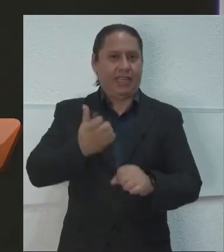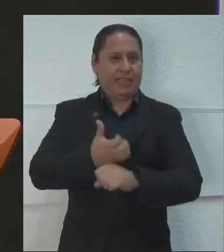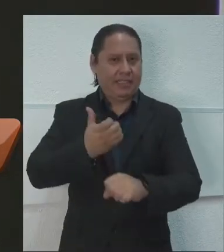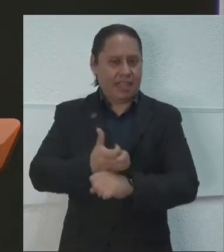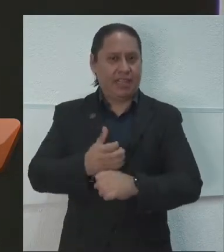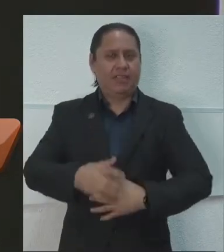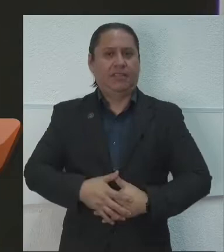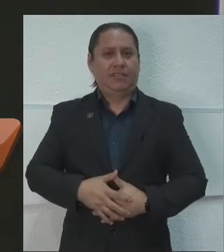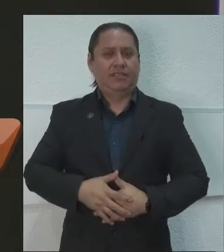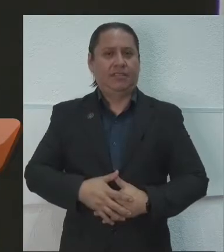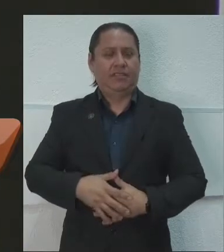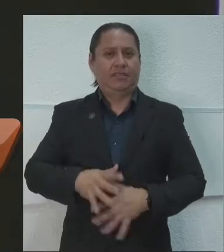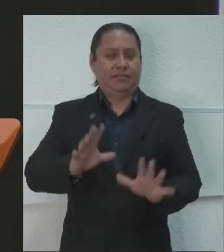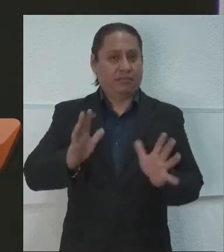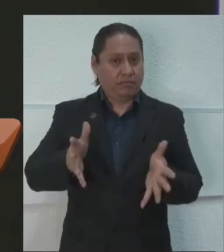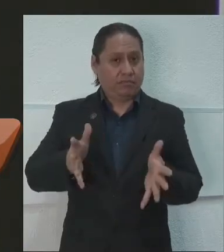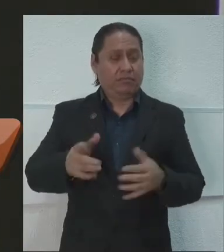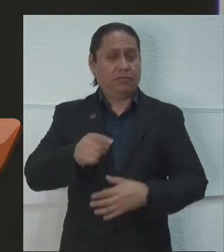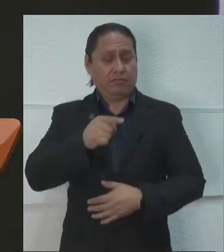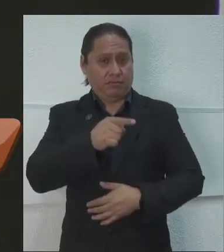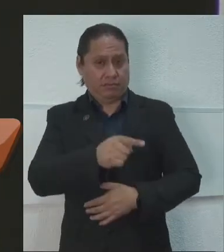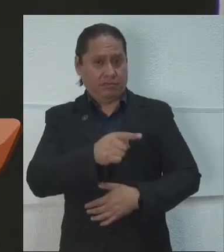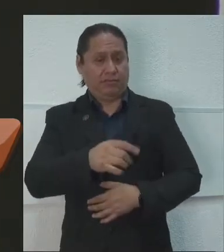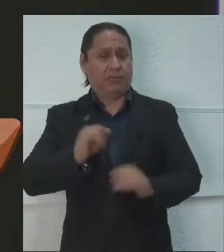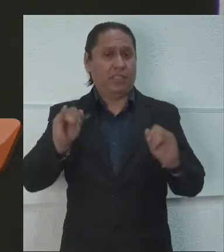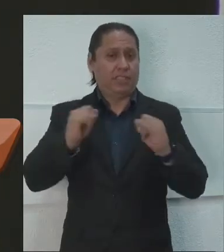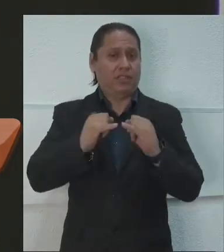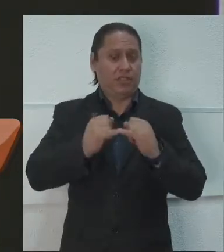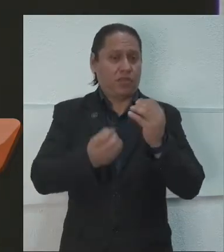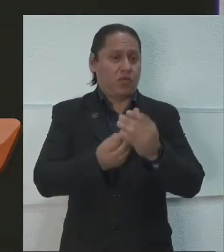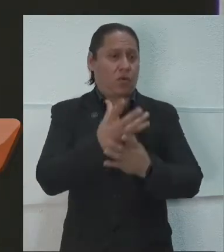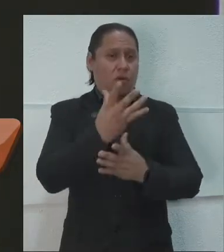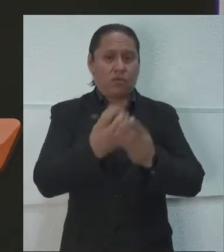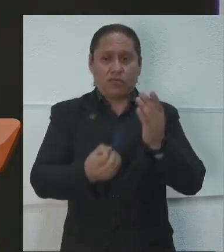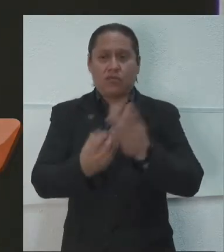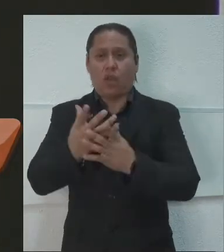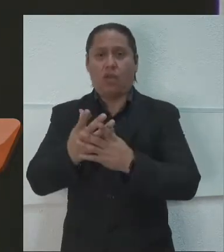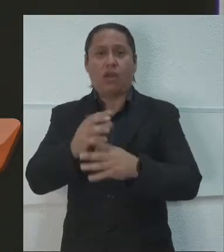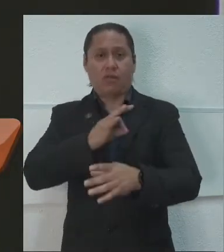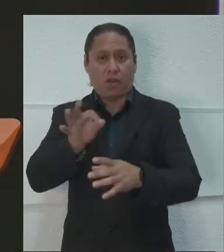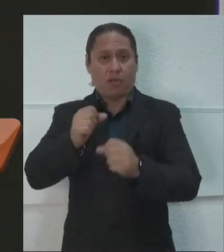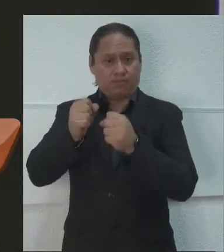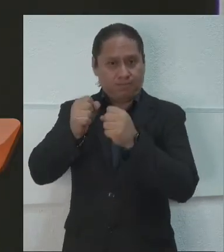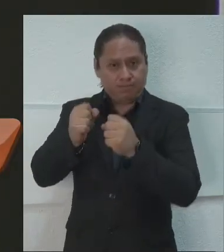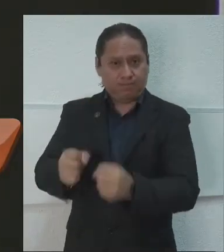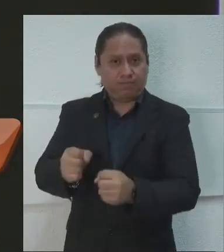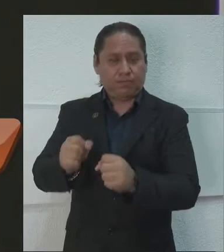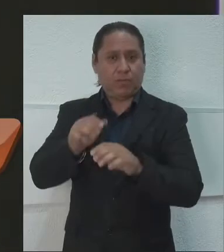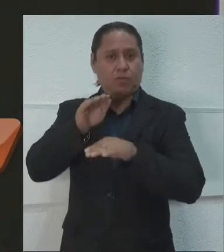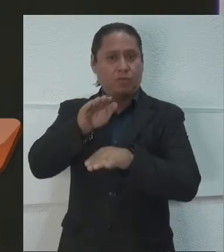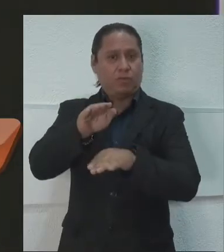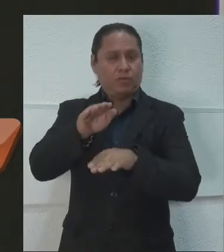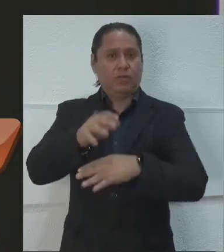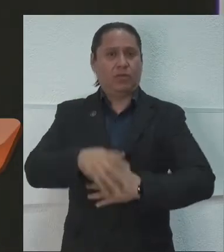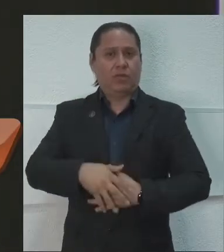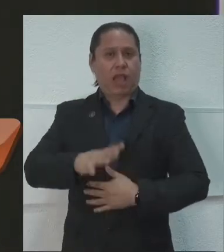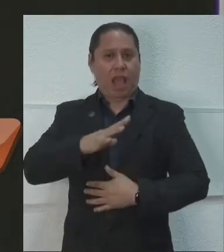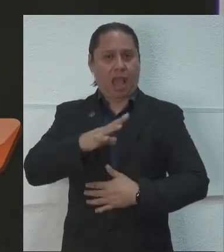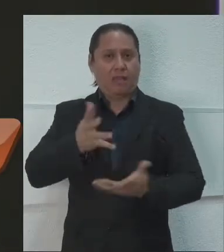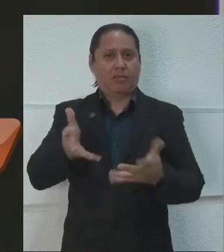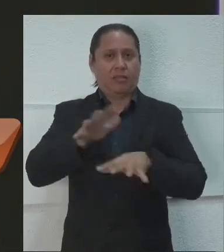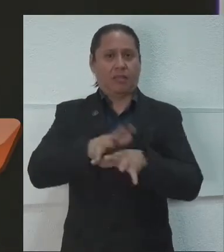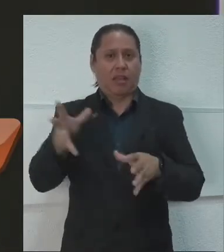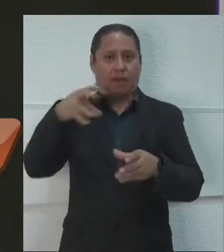que han sido instituciones principalmente creadas para fortalecer, pero sobre todo para que tengamos una